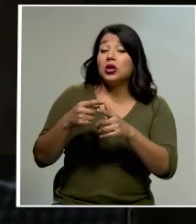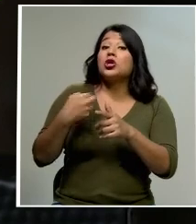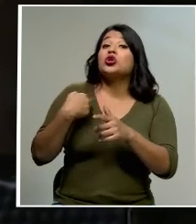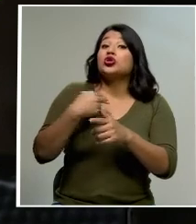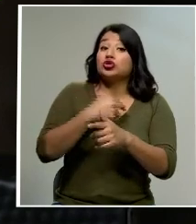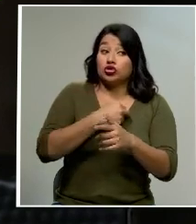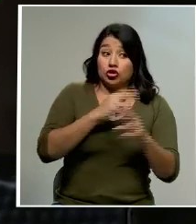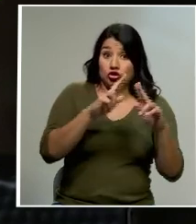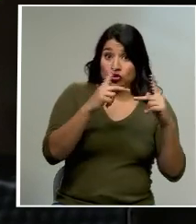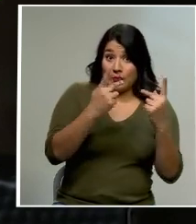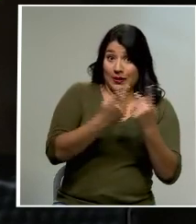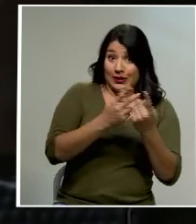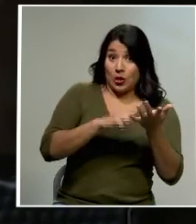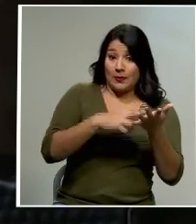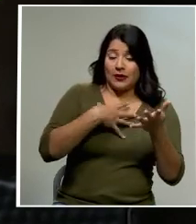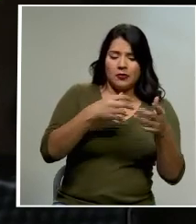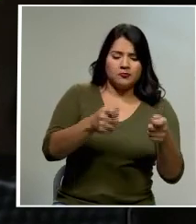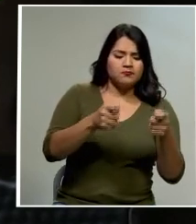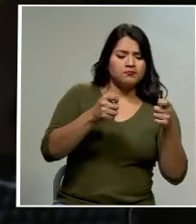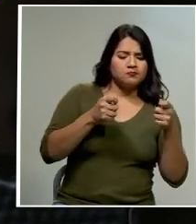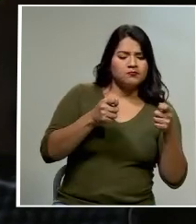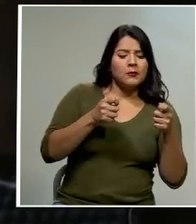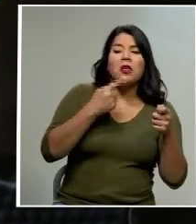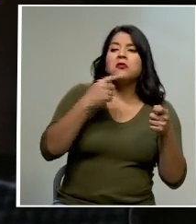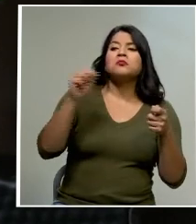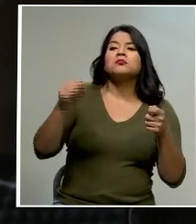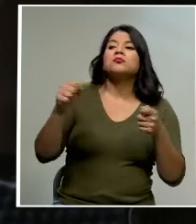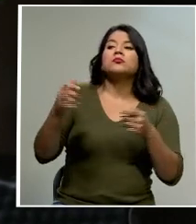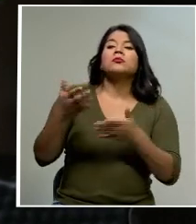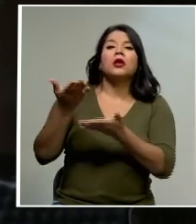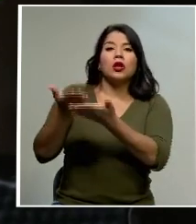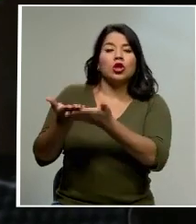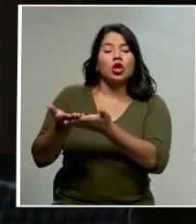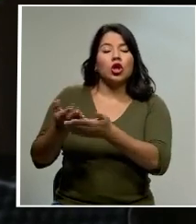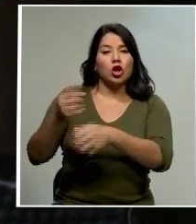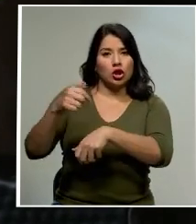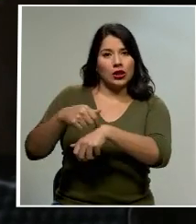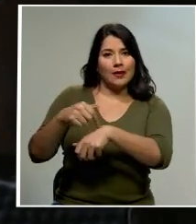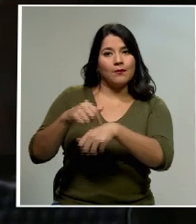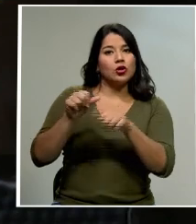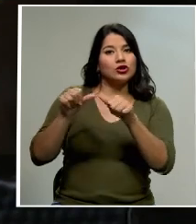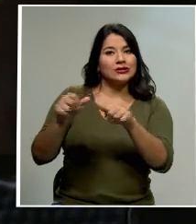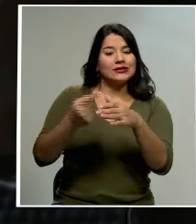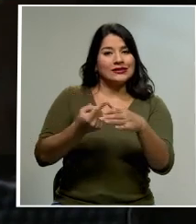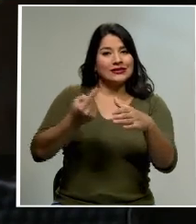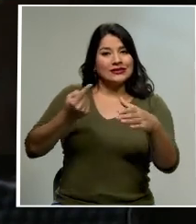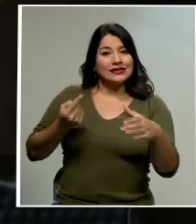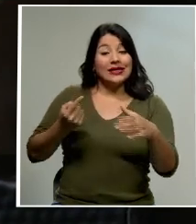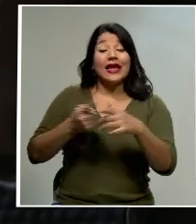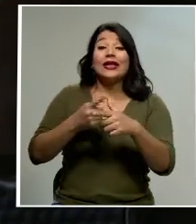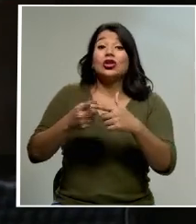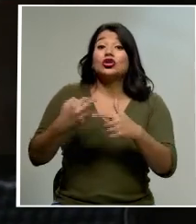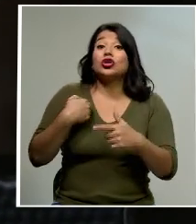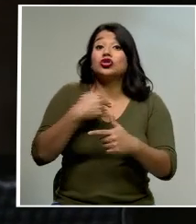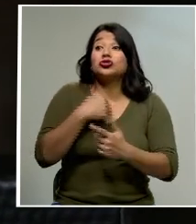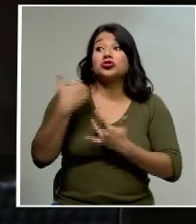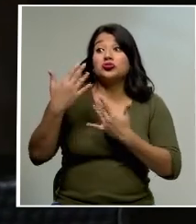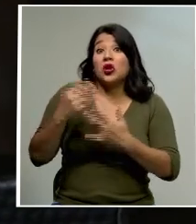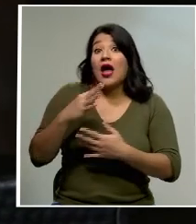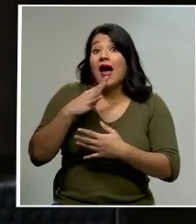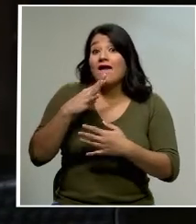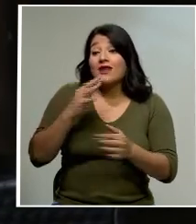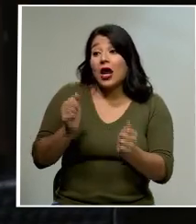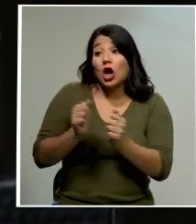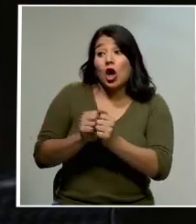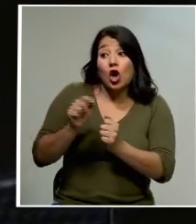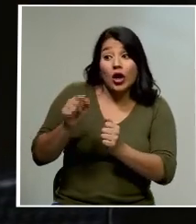solicitud, se le extendió ese tiempo, se le aceptó la prórroga y estaríamos esperando entonces conversar con él al final de mes para